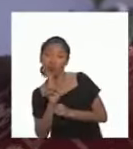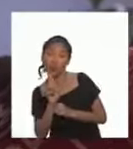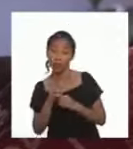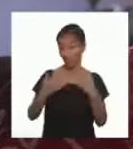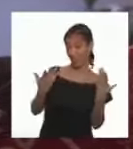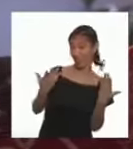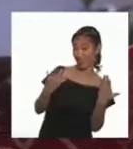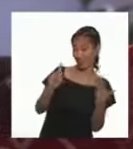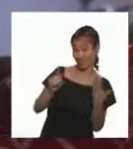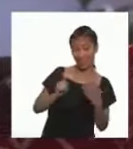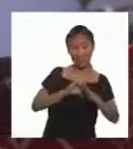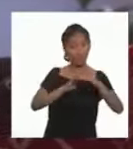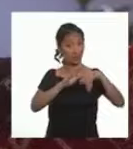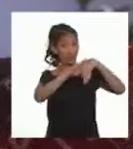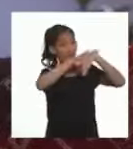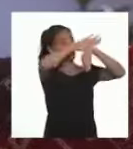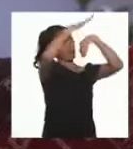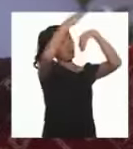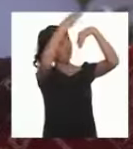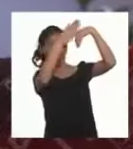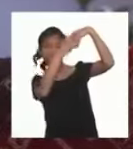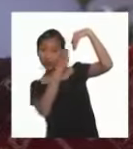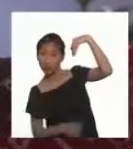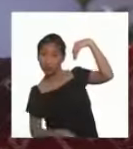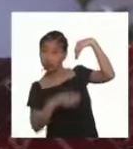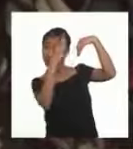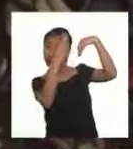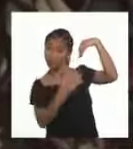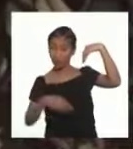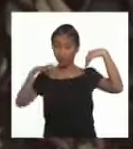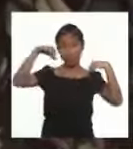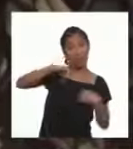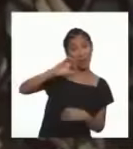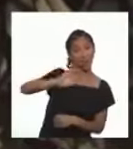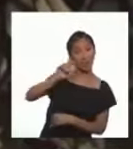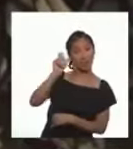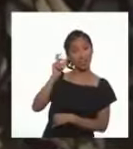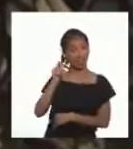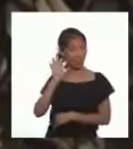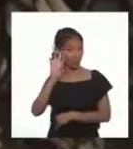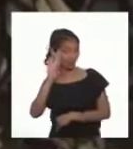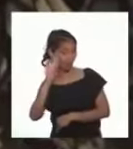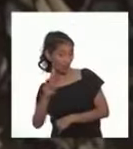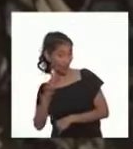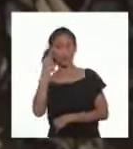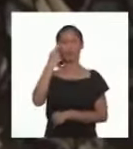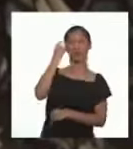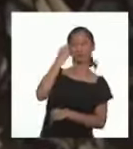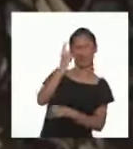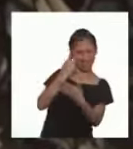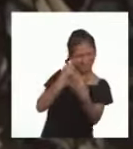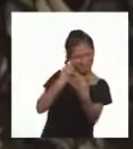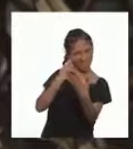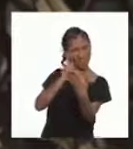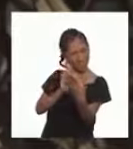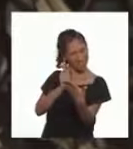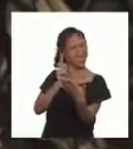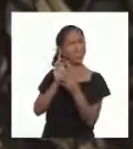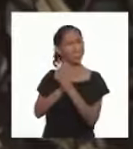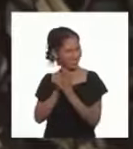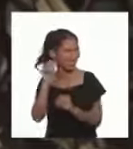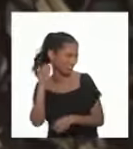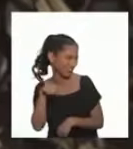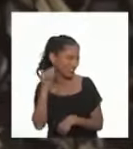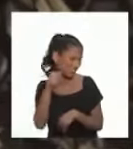¡Ay! La catarata picaflor. ¡Sí! Ya se me hacía conocido. Sí